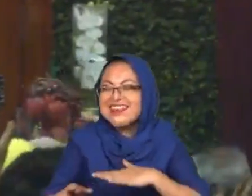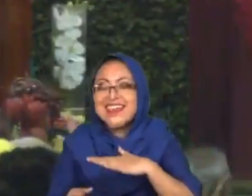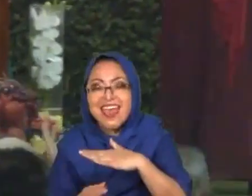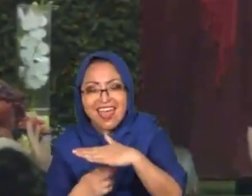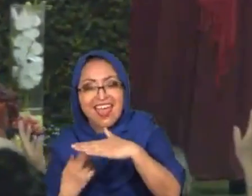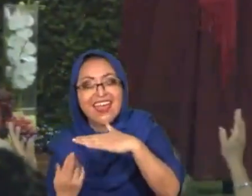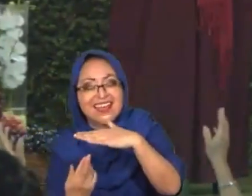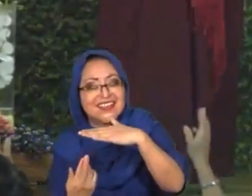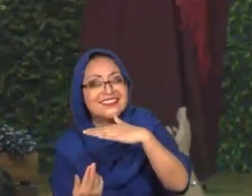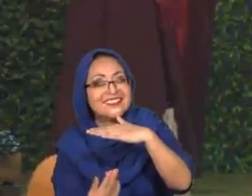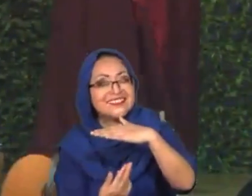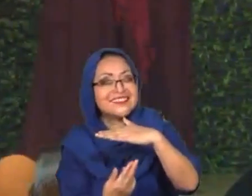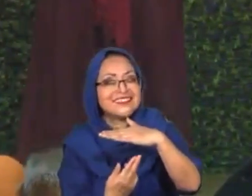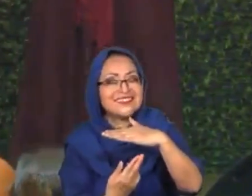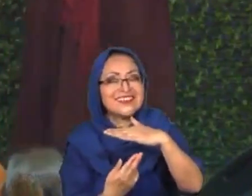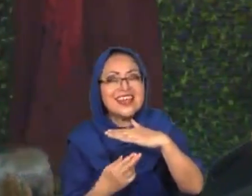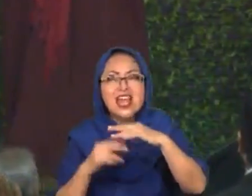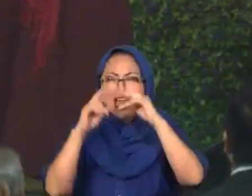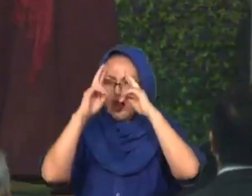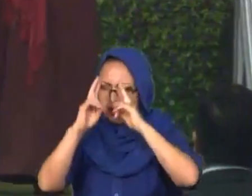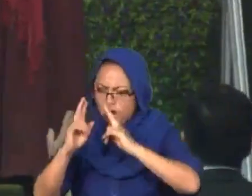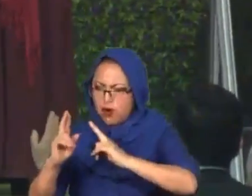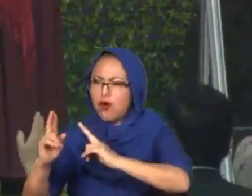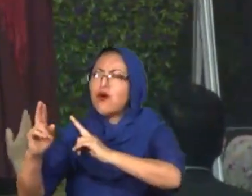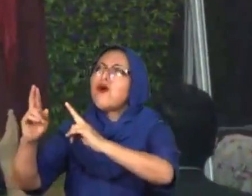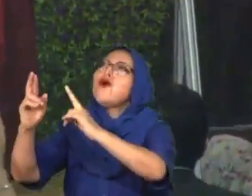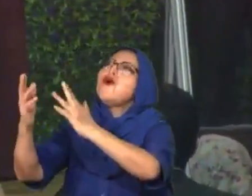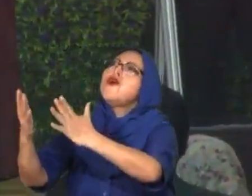Reyes, a ti sea el honor, a ti sea el